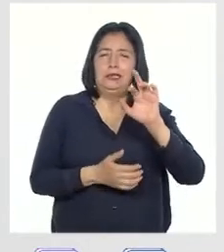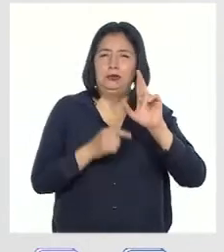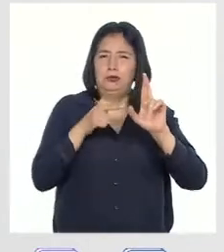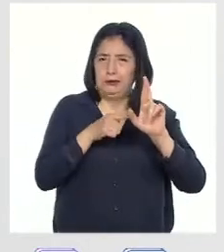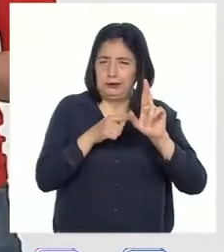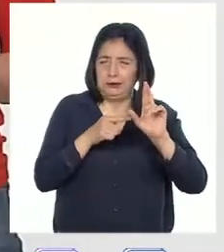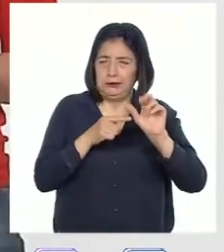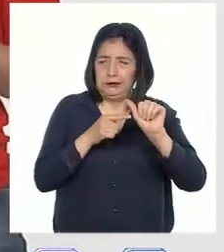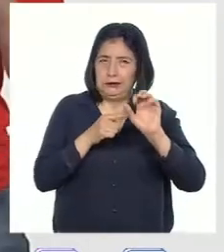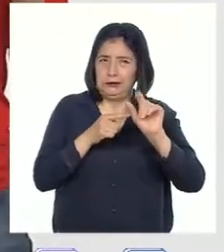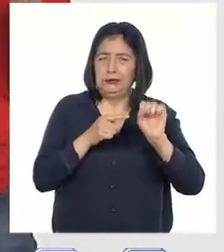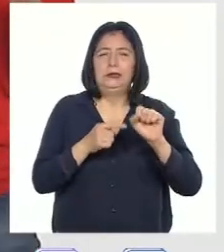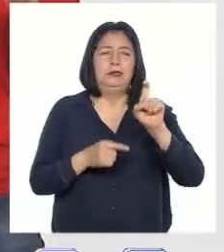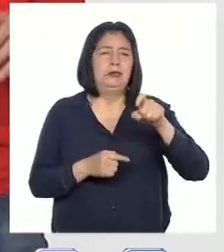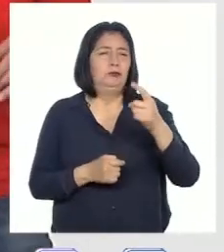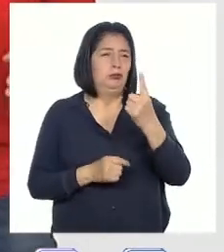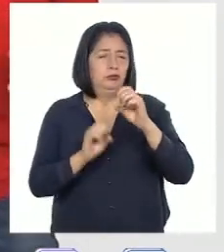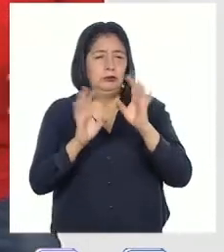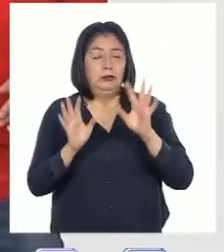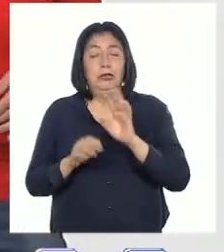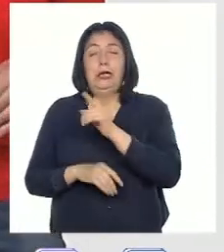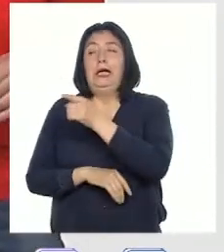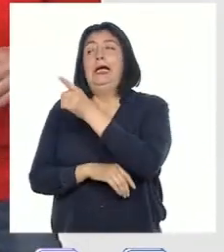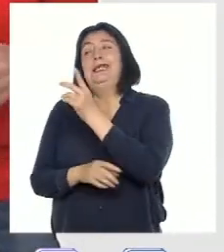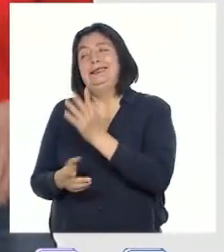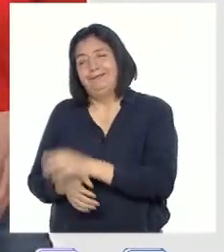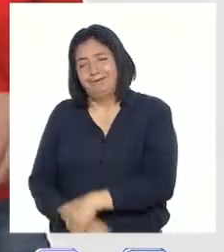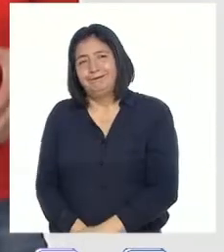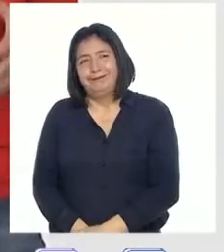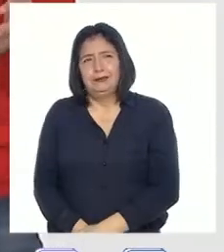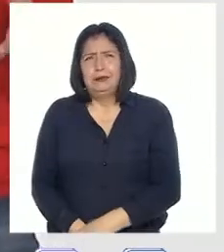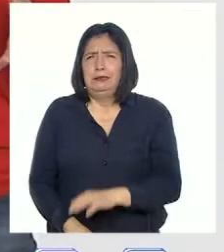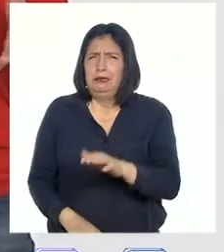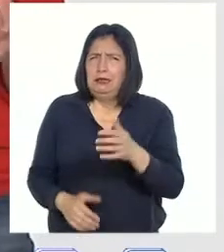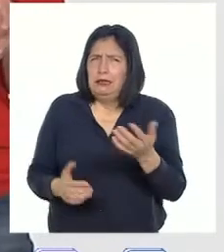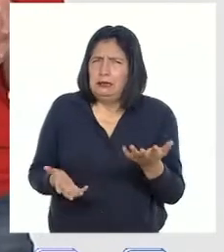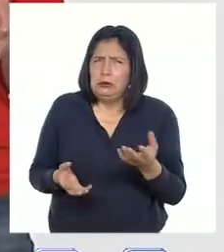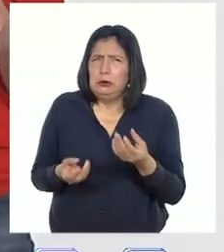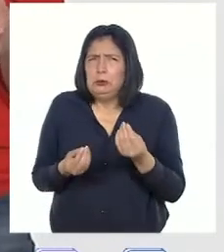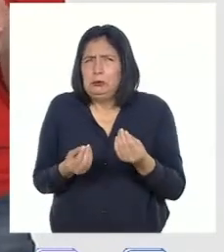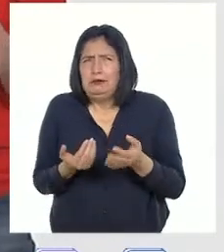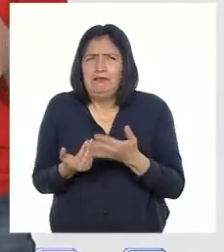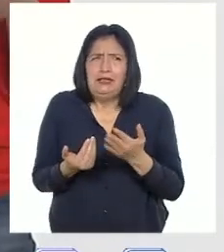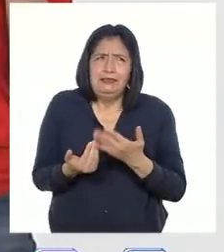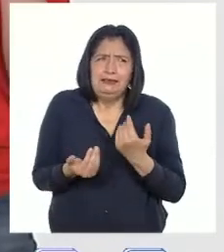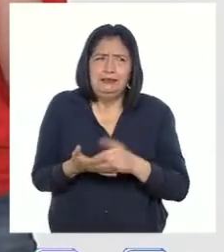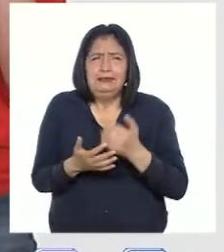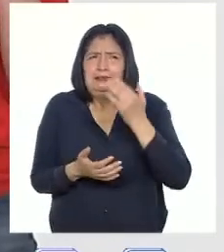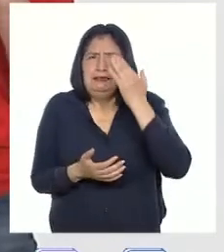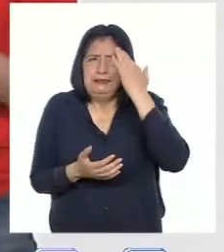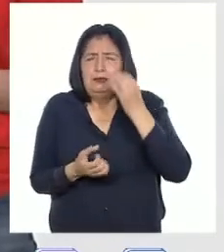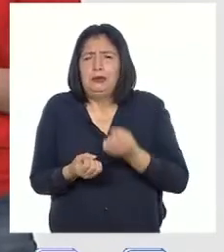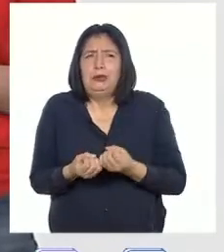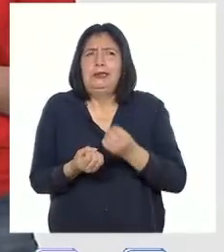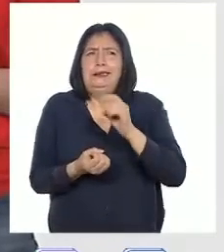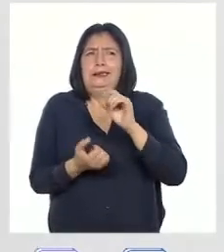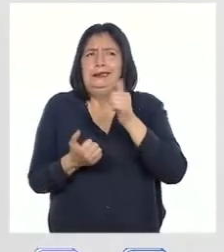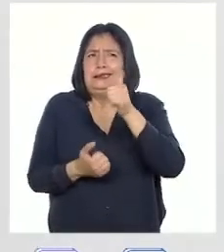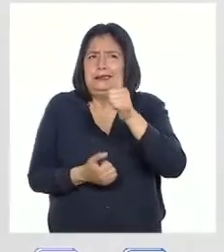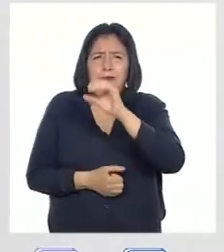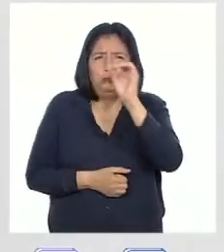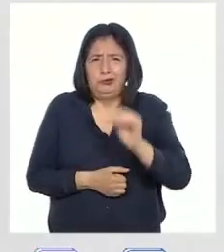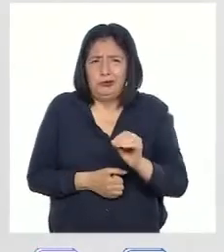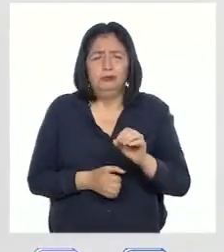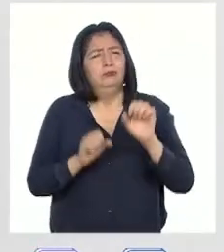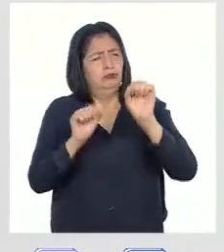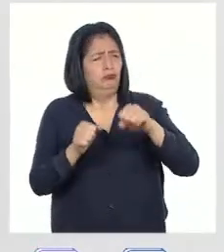un día. Ahora, ahí está el tema. ¿Habrá alguna manera sencilla de calcular ese 10%?